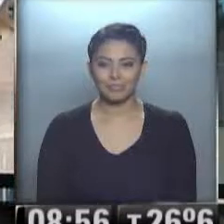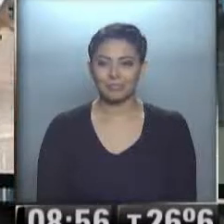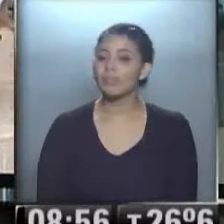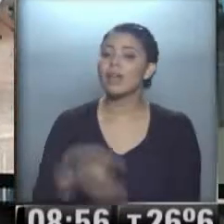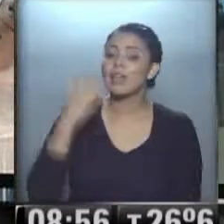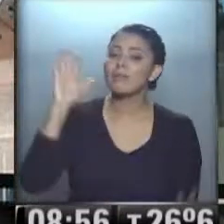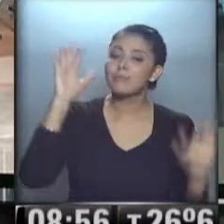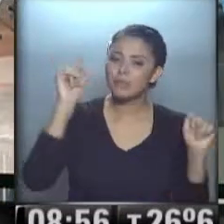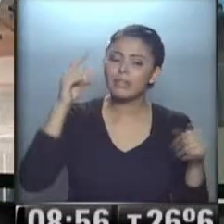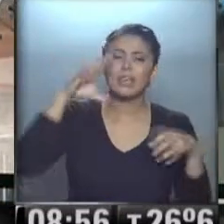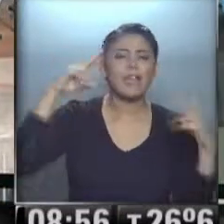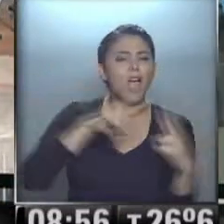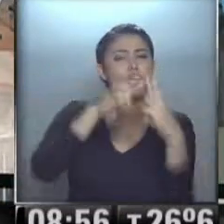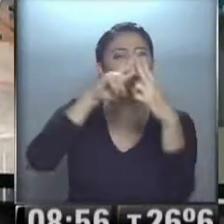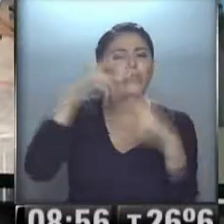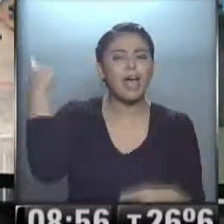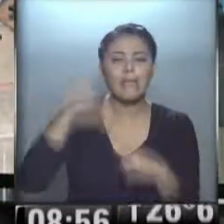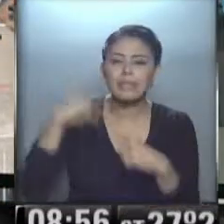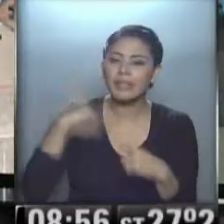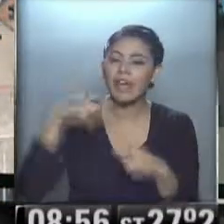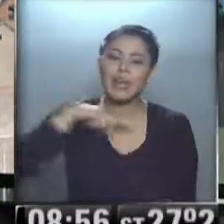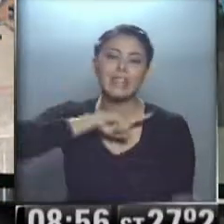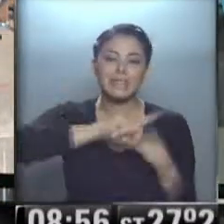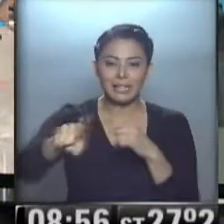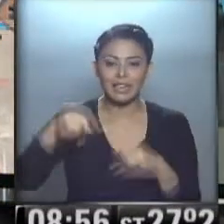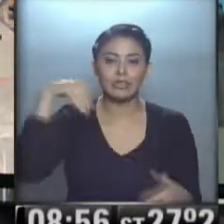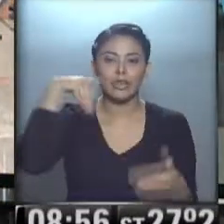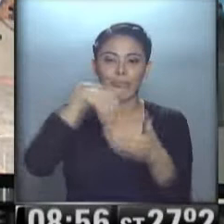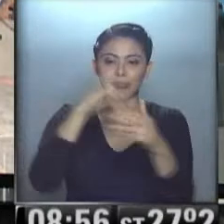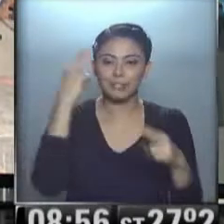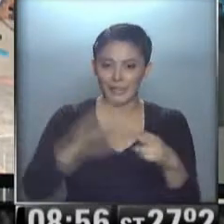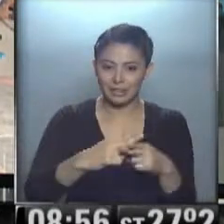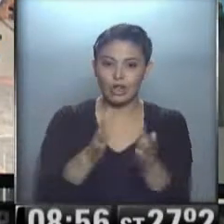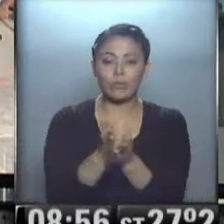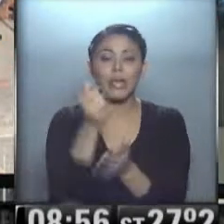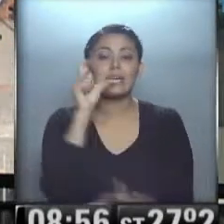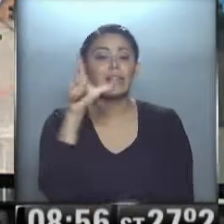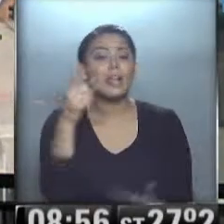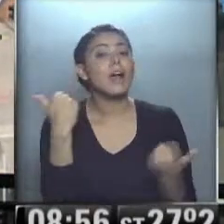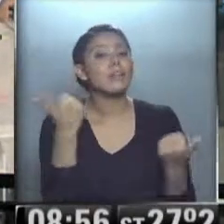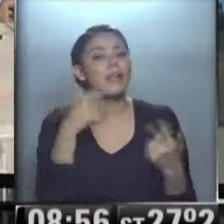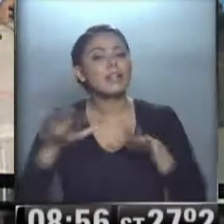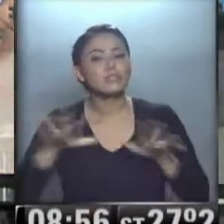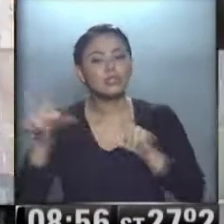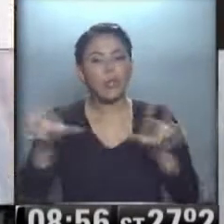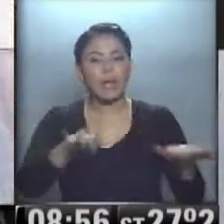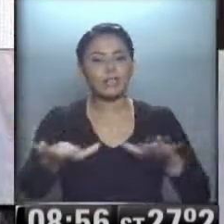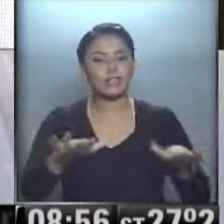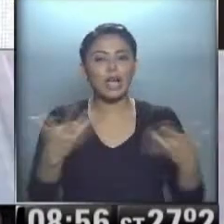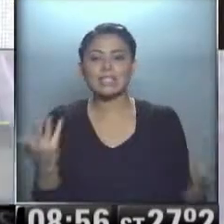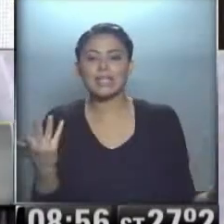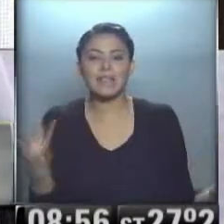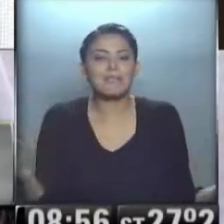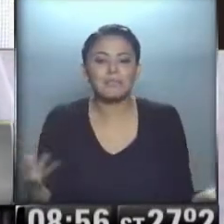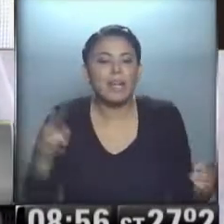despedidas reencuentros perfecto nos vamos en viva la terminal de micros de retiro a ver muchas escenas así de